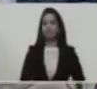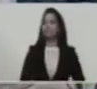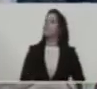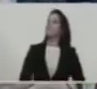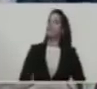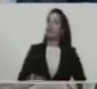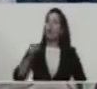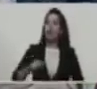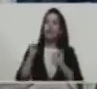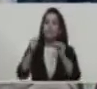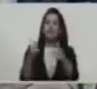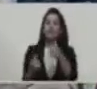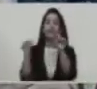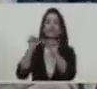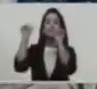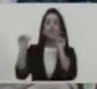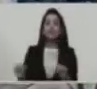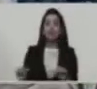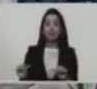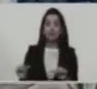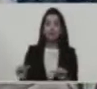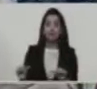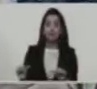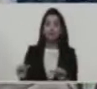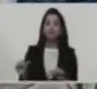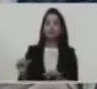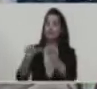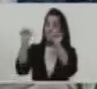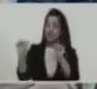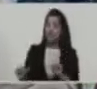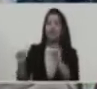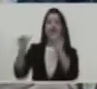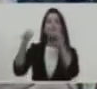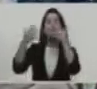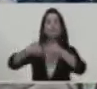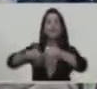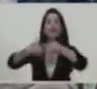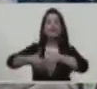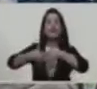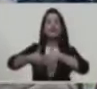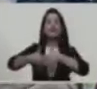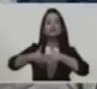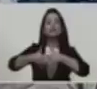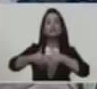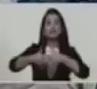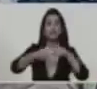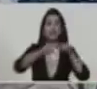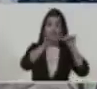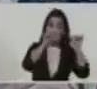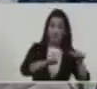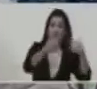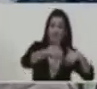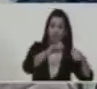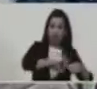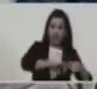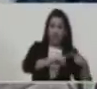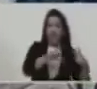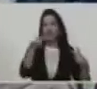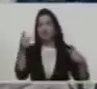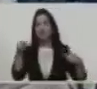Nace el sistema de empresas socialistas, nace la Corporación Nacional